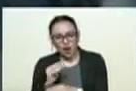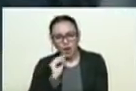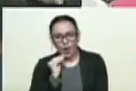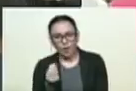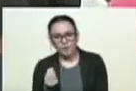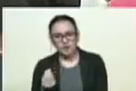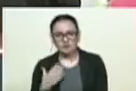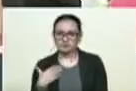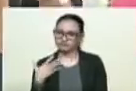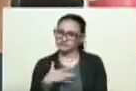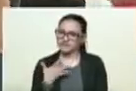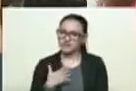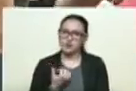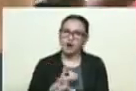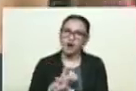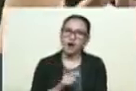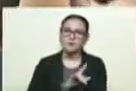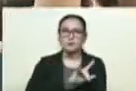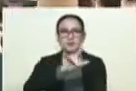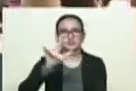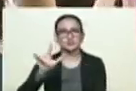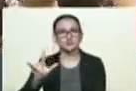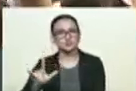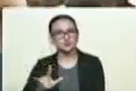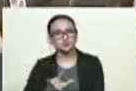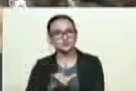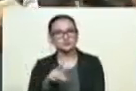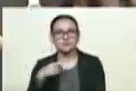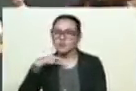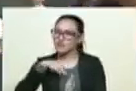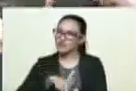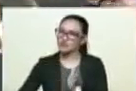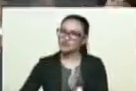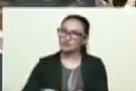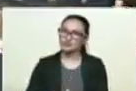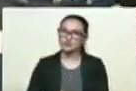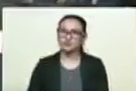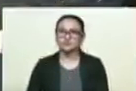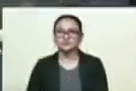patria! ¡Los amo profundamente!